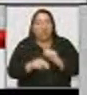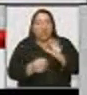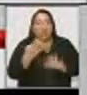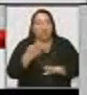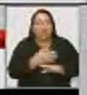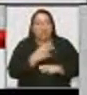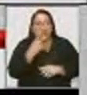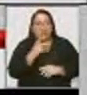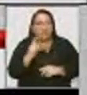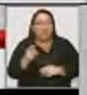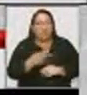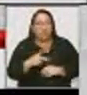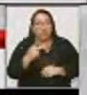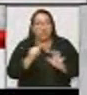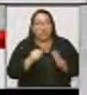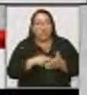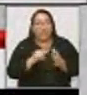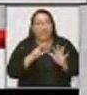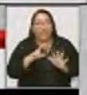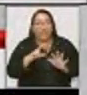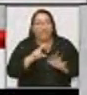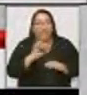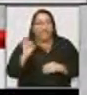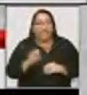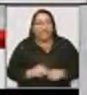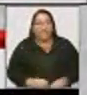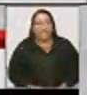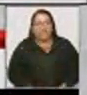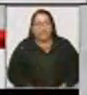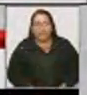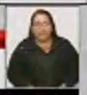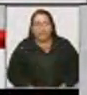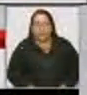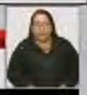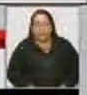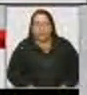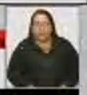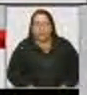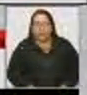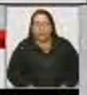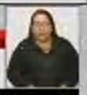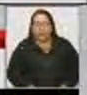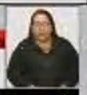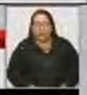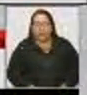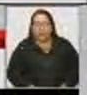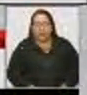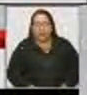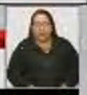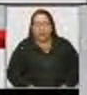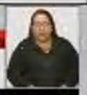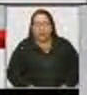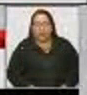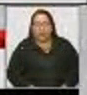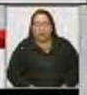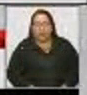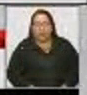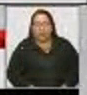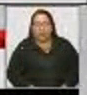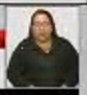2014, vemos que hemos incrementado 6.8%, lo que muestra la voluntad política del Estado peruano